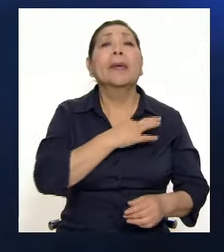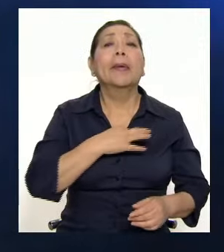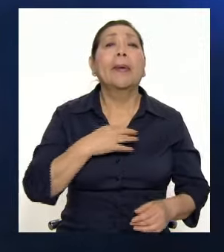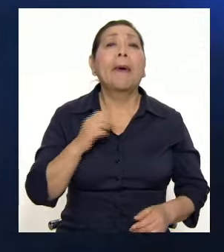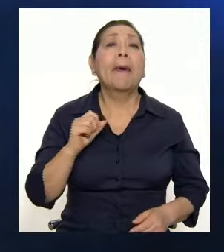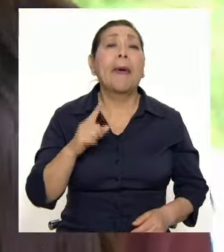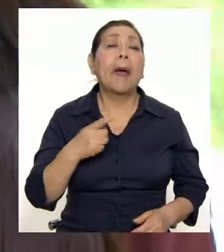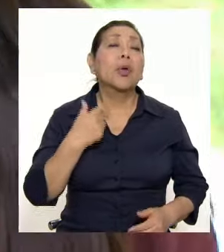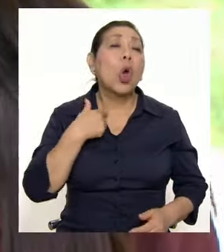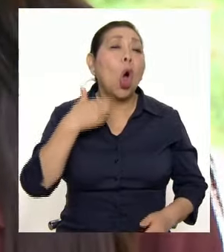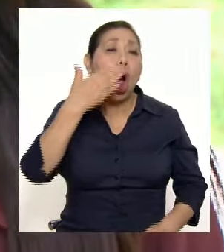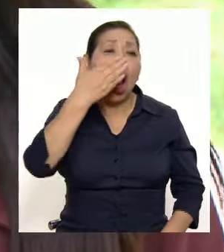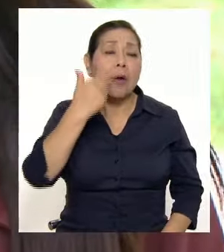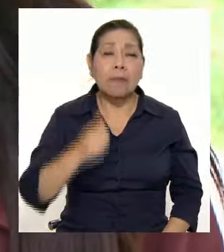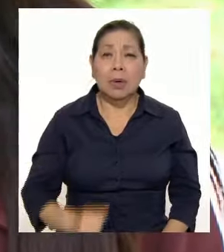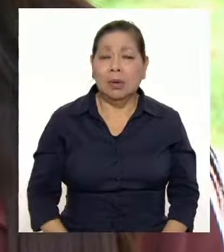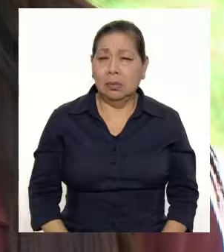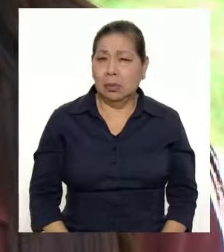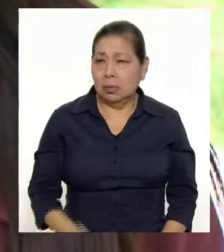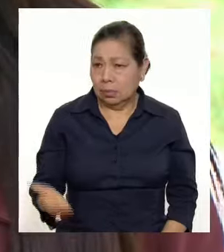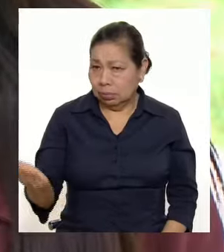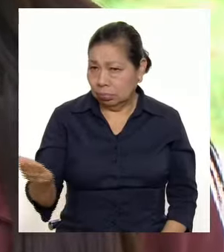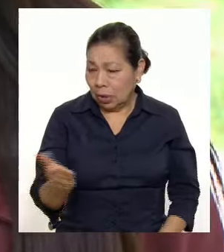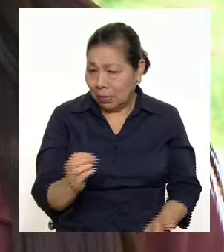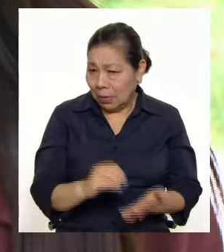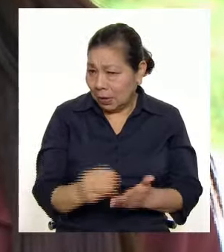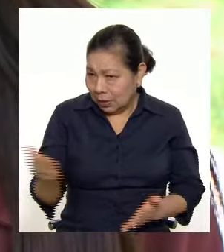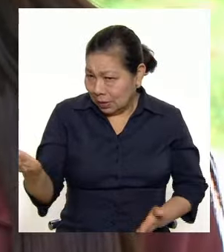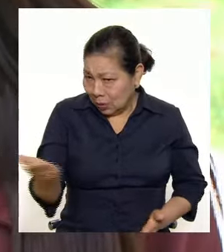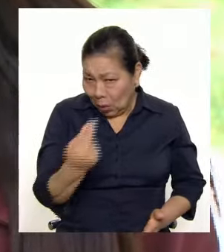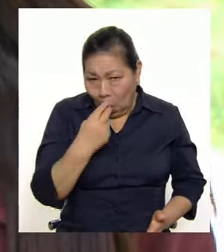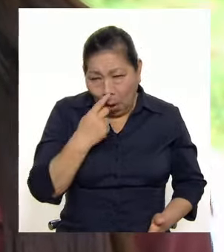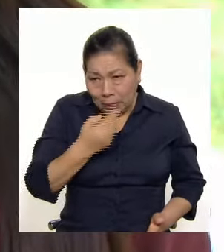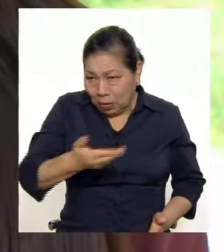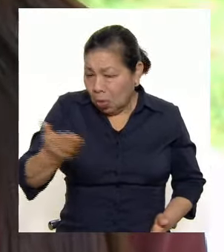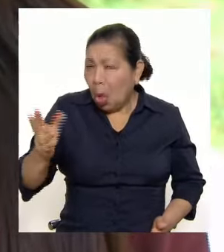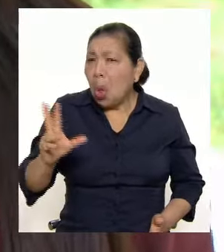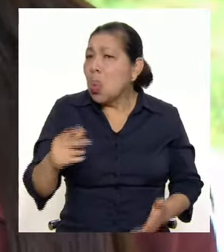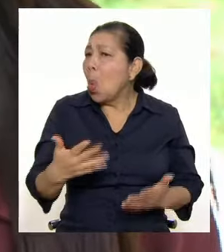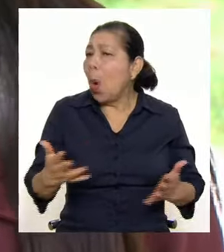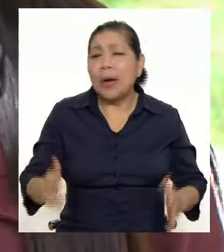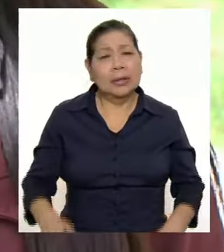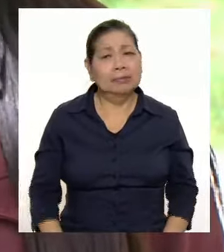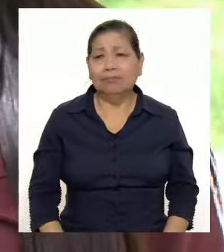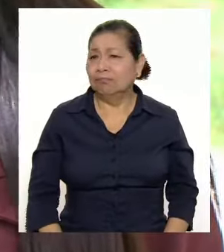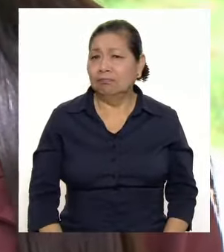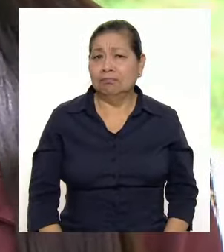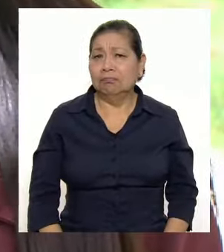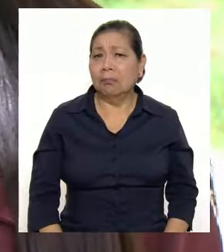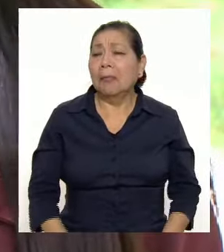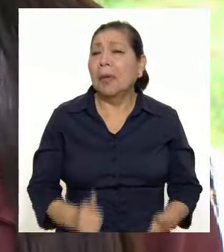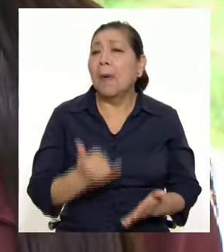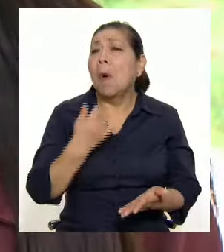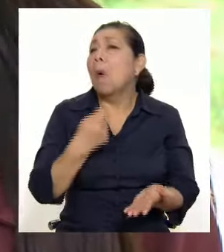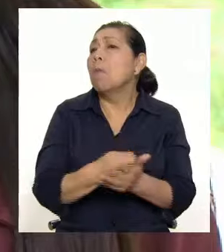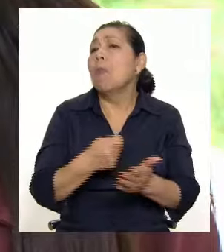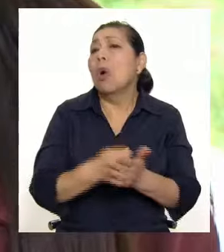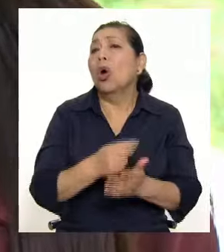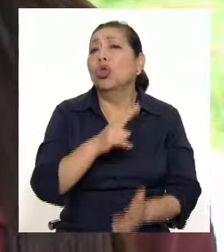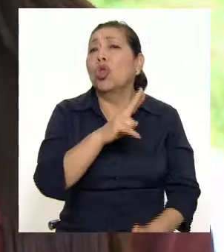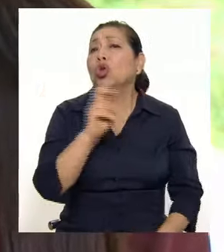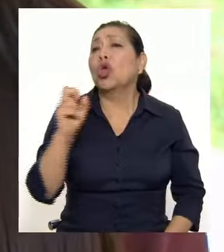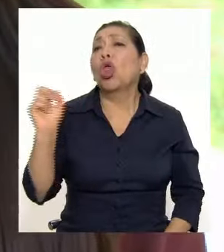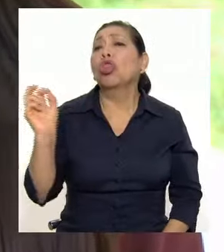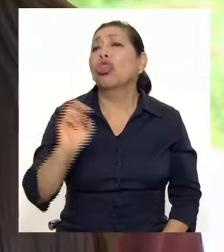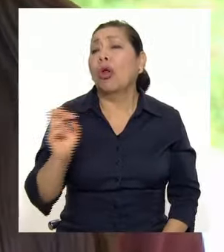gran valor. Se le mandó a buscar en dos oportunidades. Él dice que no hay y que tendrían que pagarle